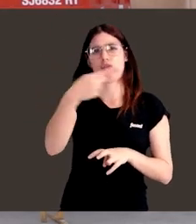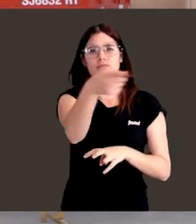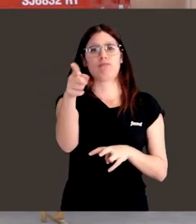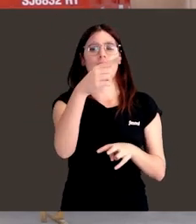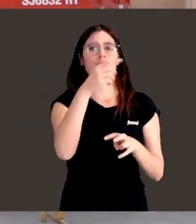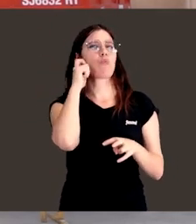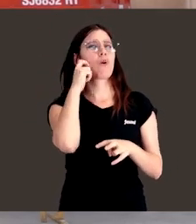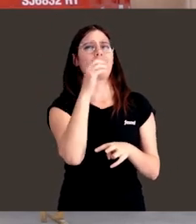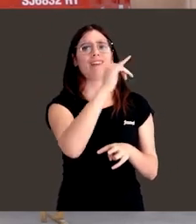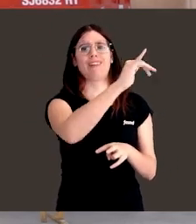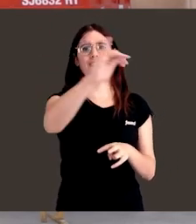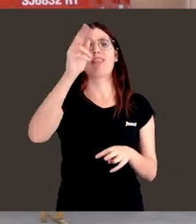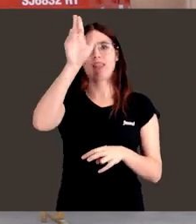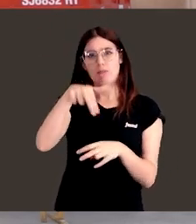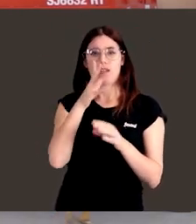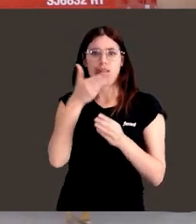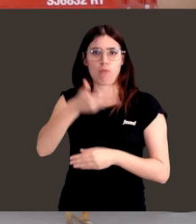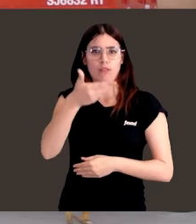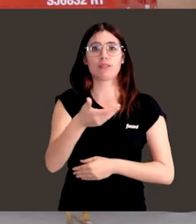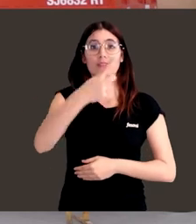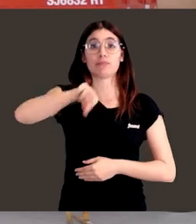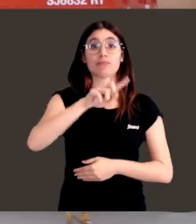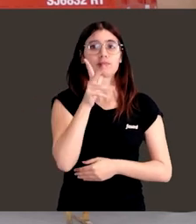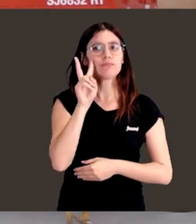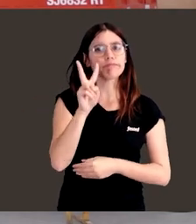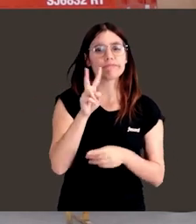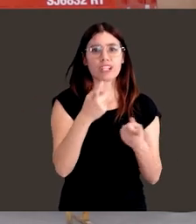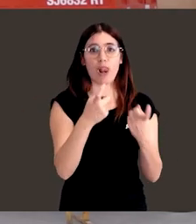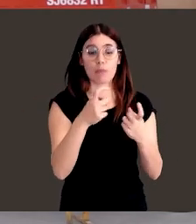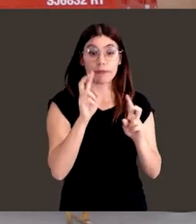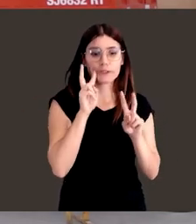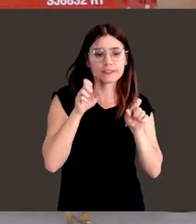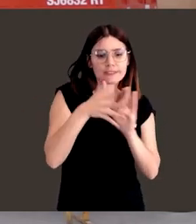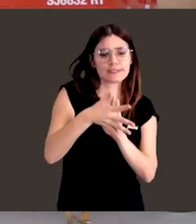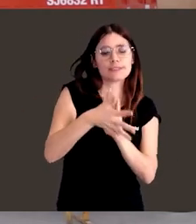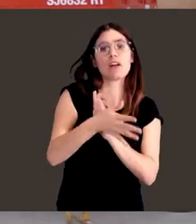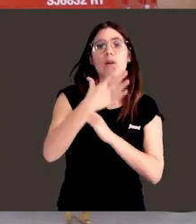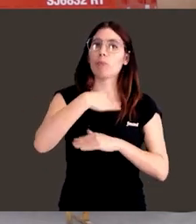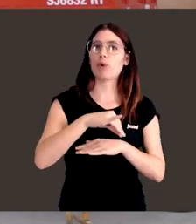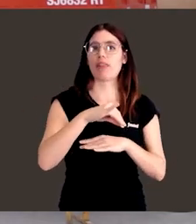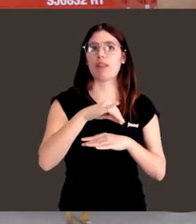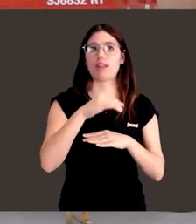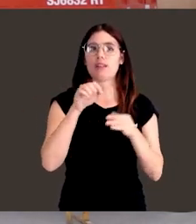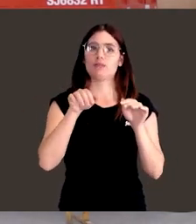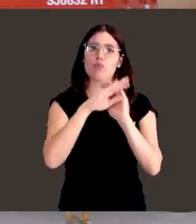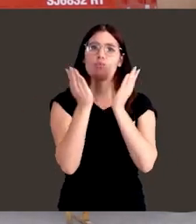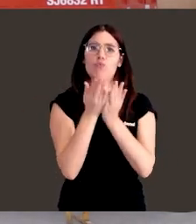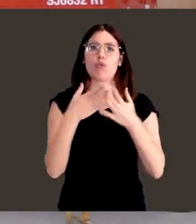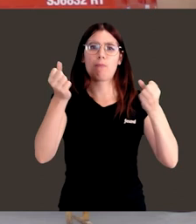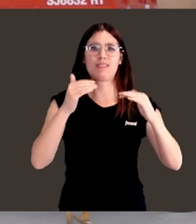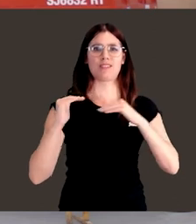también a otras mujeres que han sido importantes que vean que eh se puede llegar a un mundo más